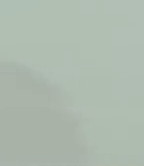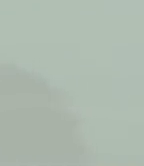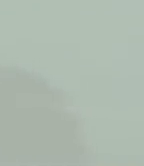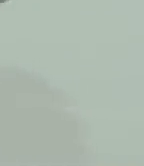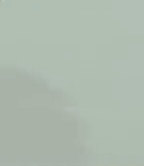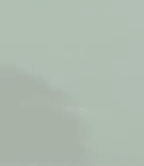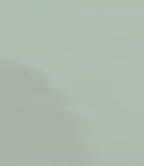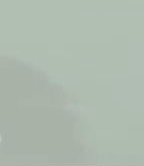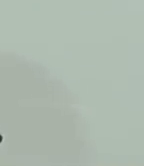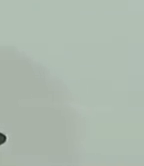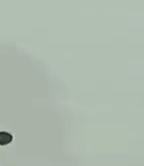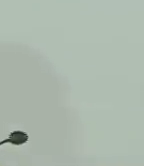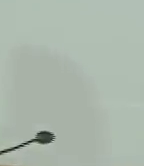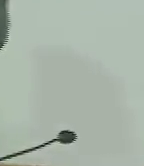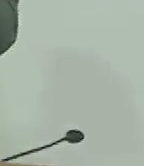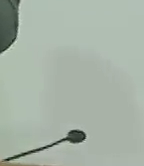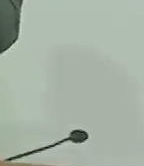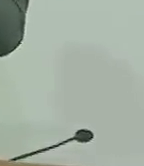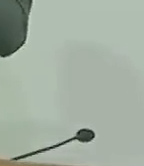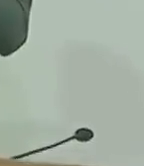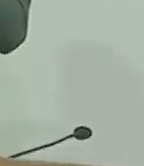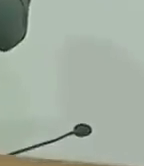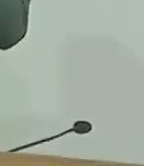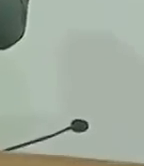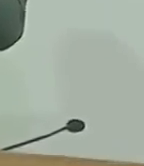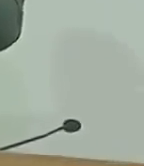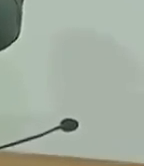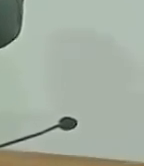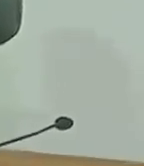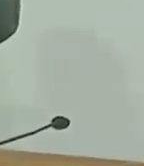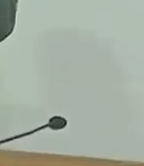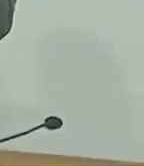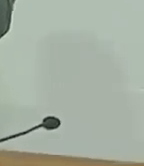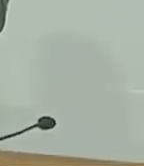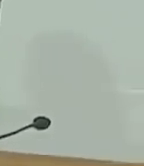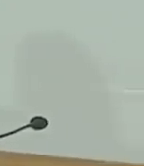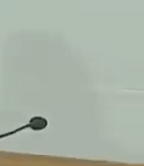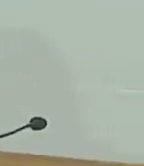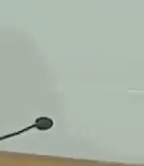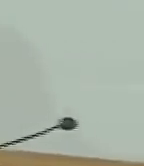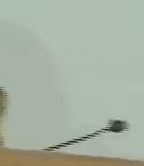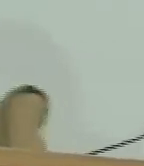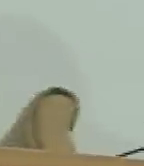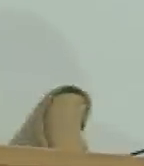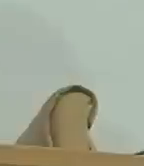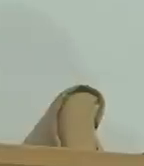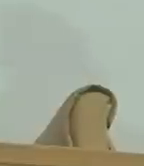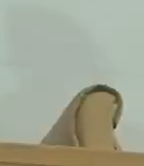que se atreven a pedir en un remitido que hay una invasión militar contra Venezuela. Y esta señora es precandidata.